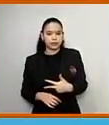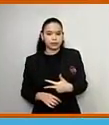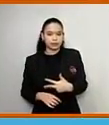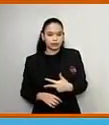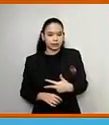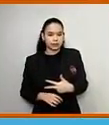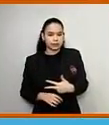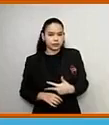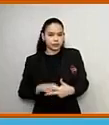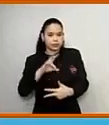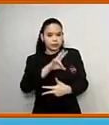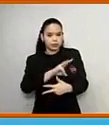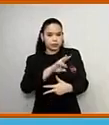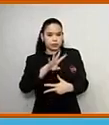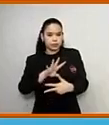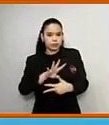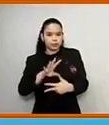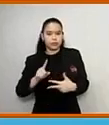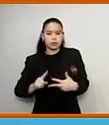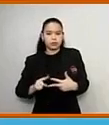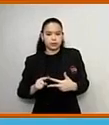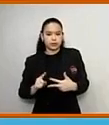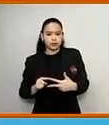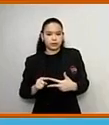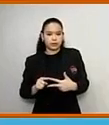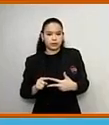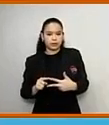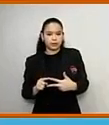Y este es el 74, segundo número.